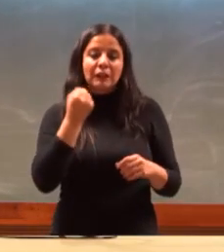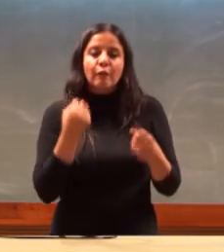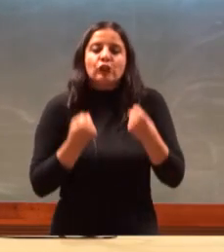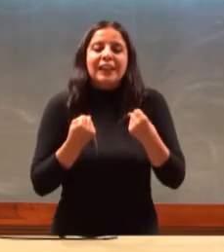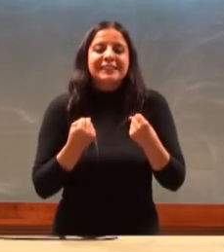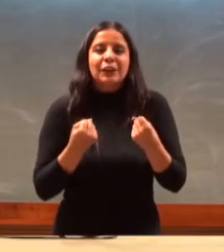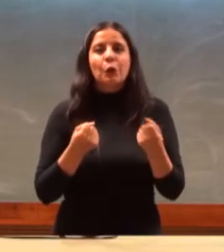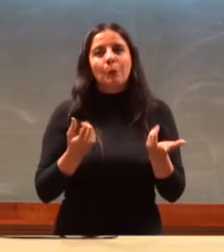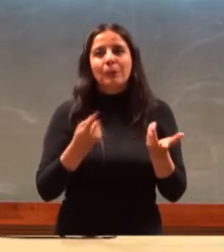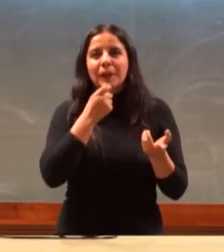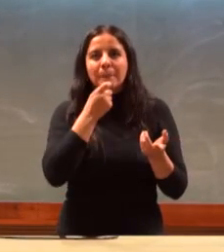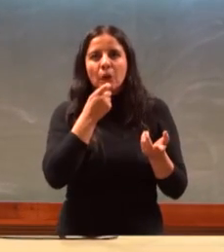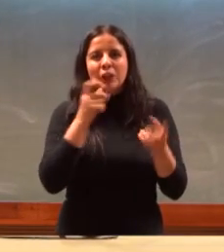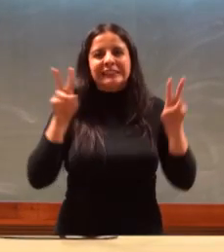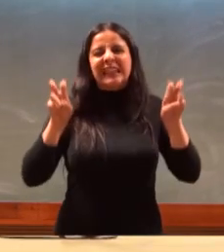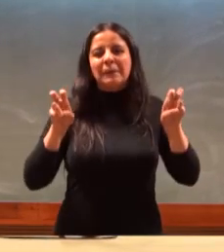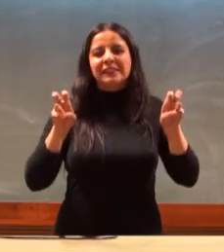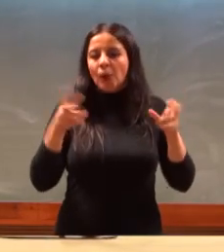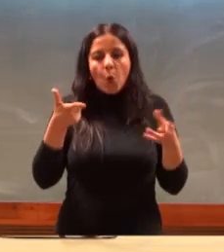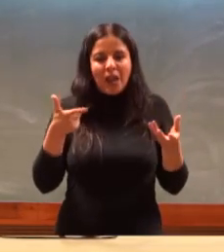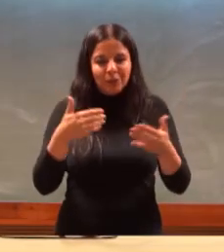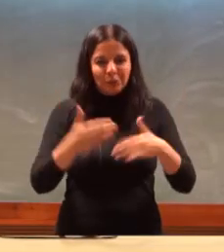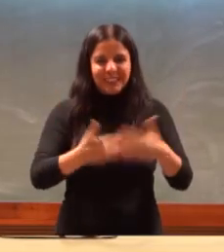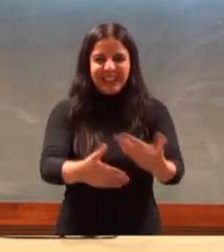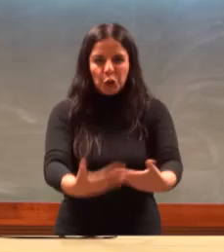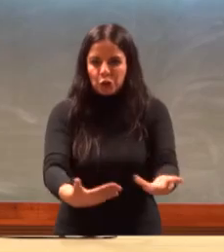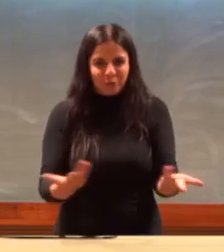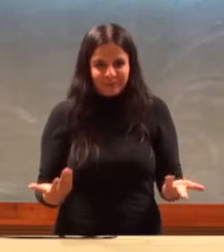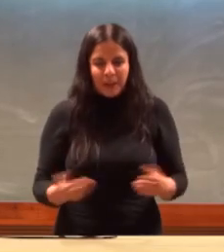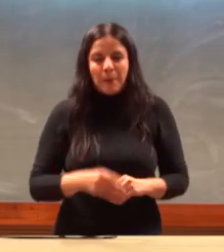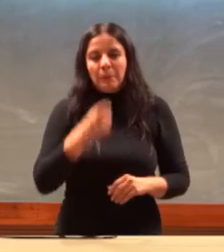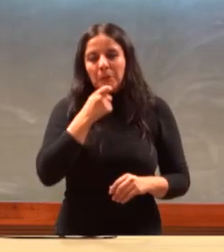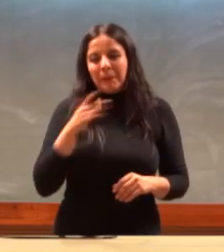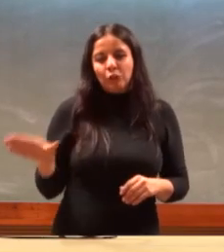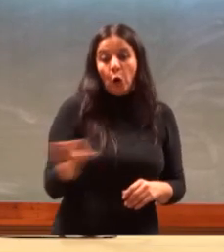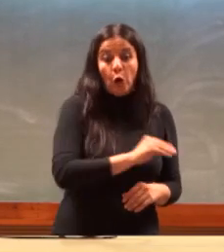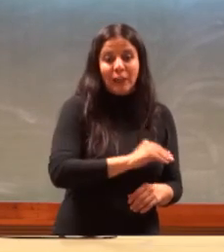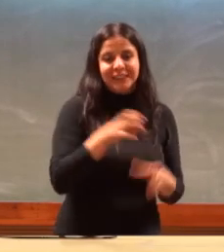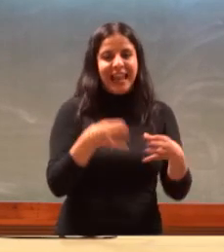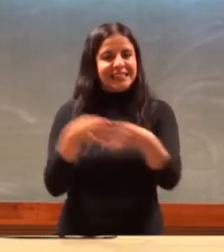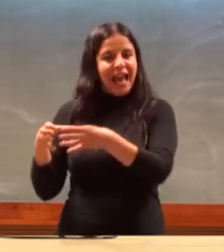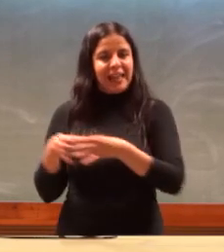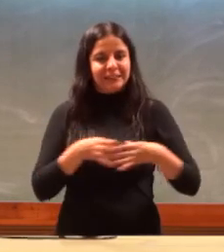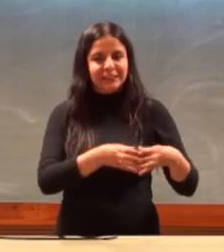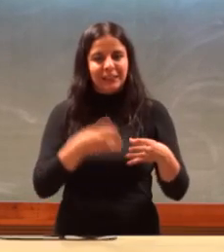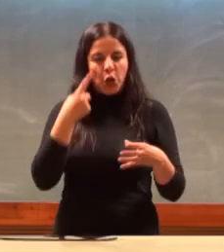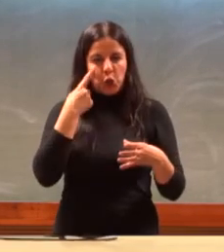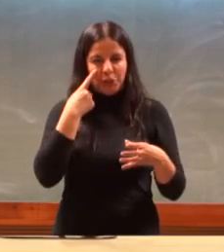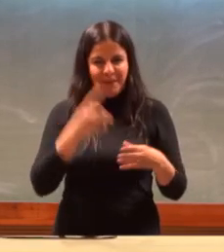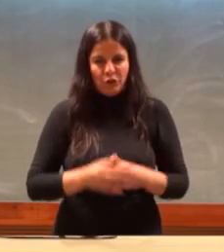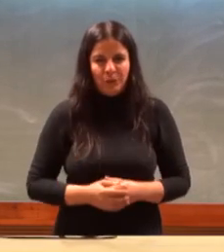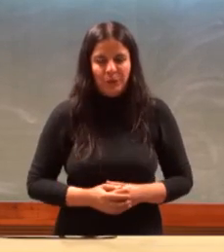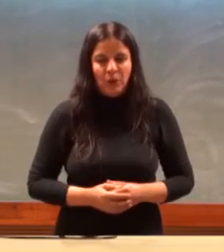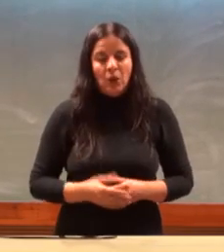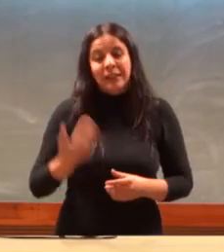desarrollo o nuevas o escaso desarrollo y en ese caso para todas las áreas del conocimiento y apuntando quizás a temas de investigación que tengan más